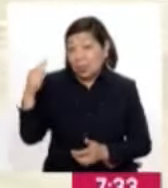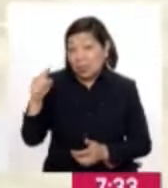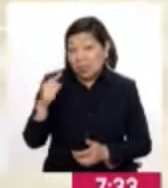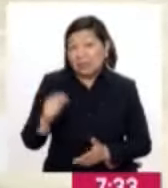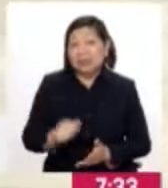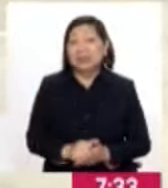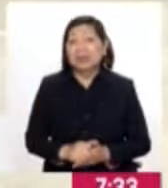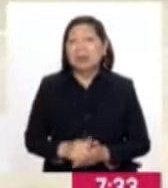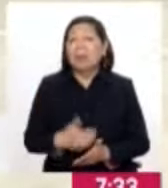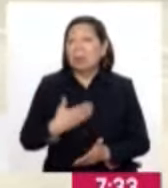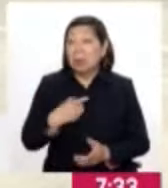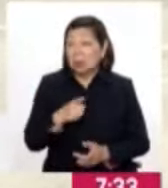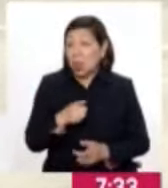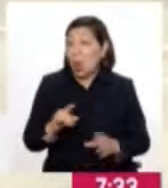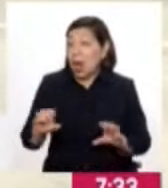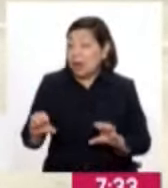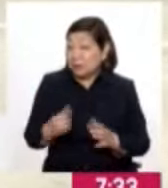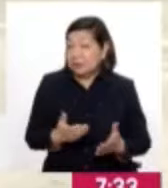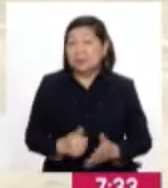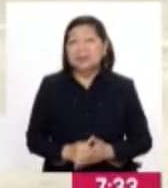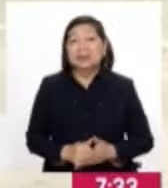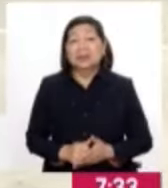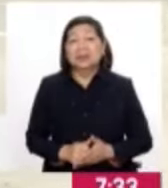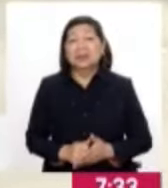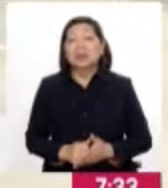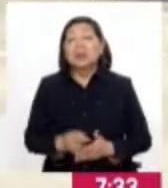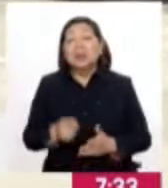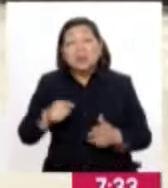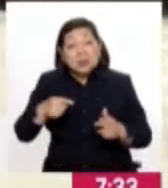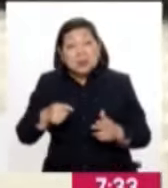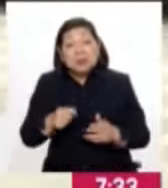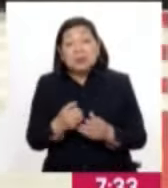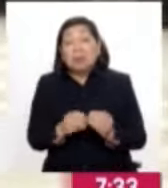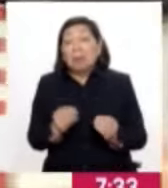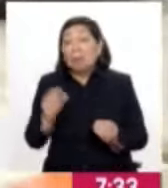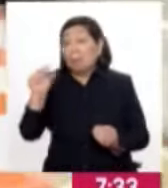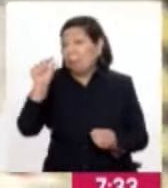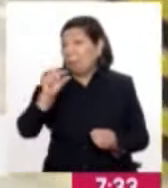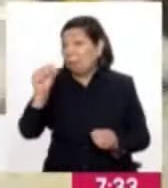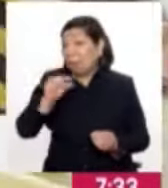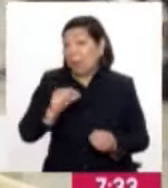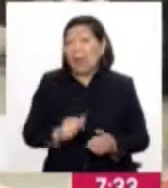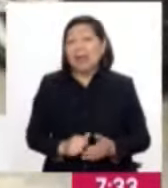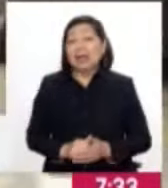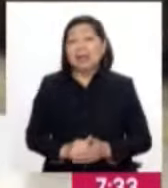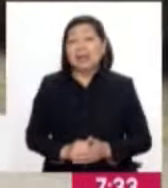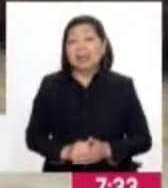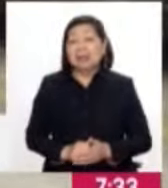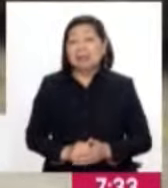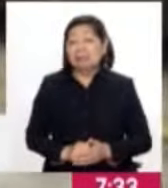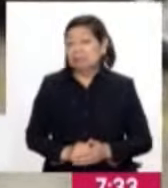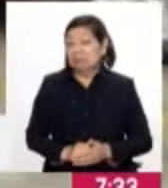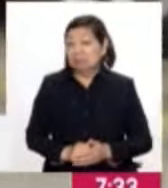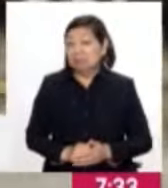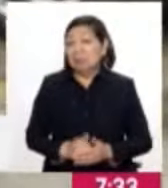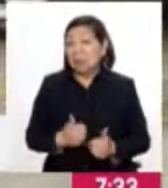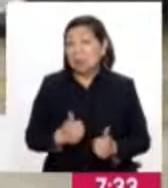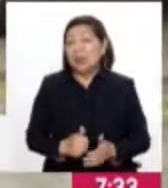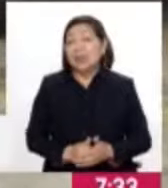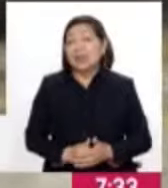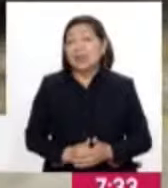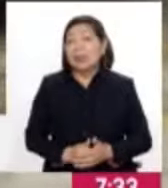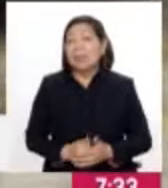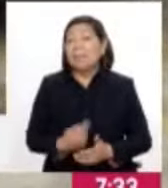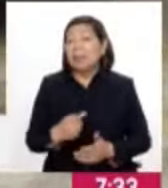puedan realizar sus revisiones técnicas a un precio, digamos, bastante bueno,